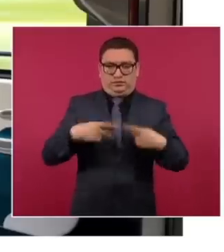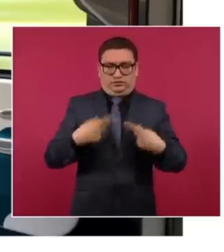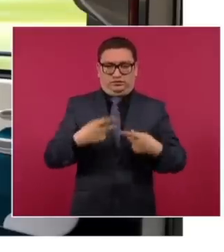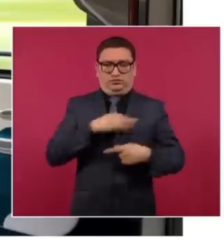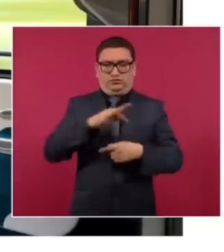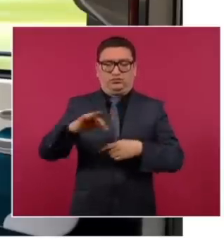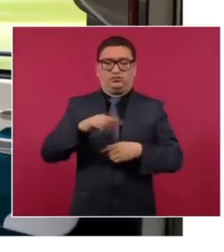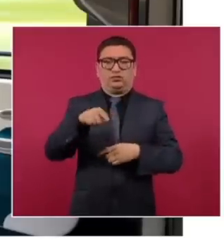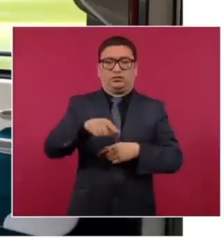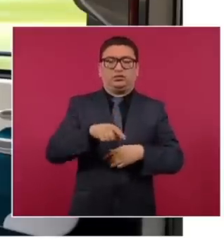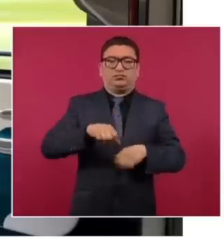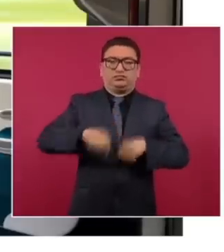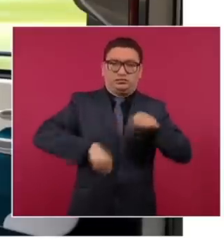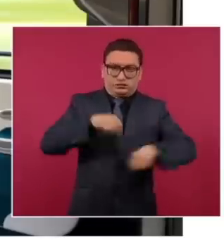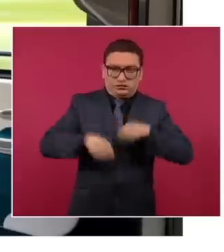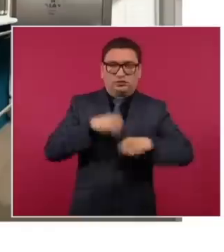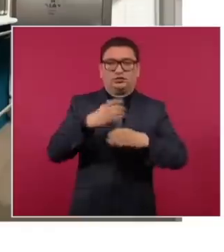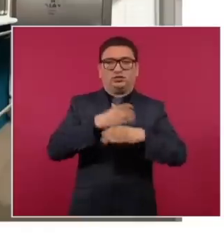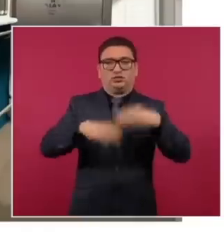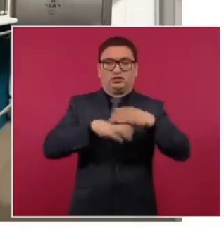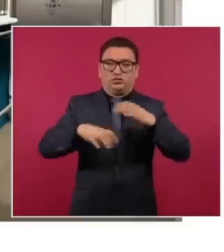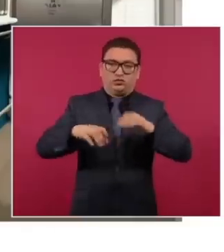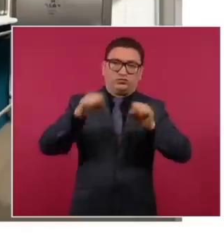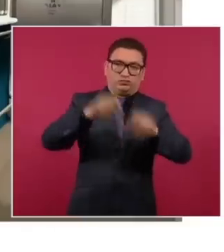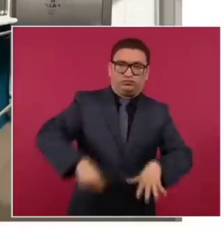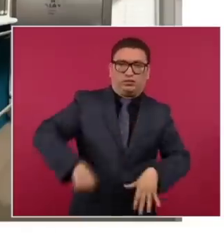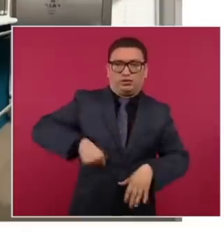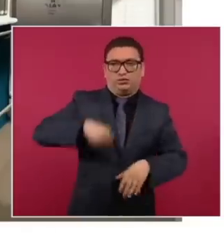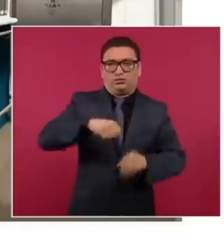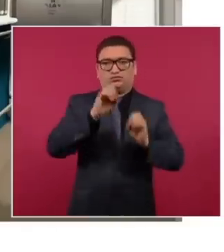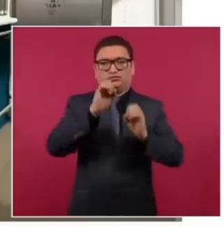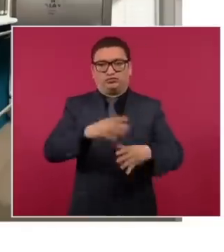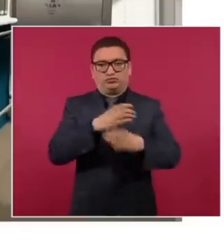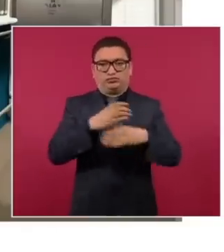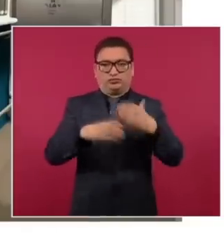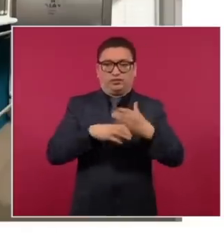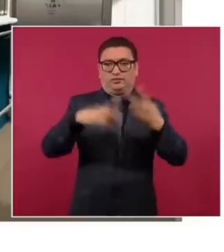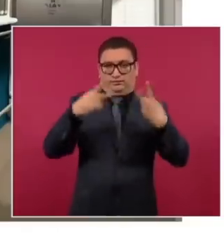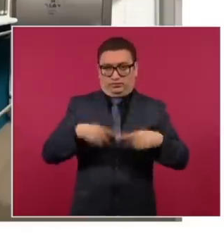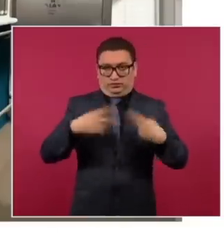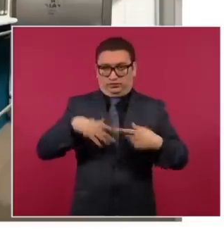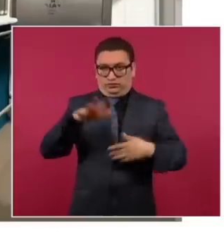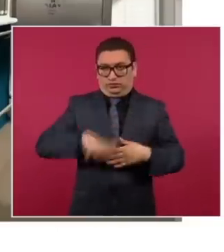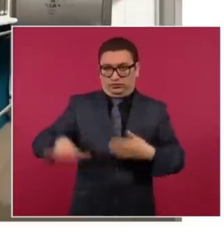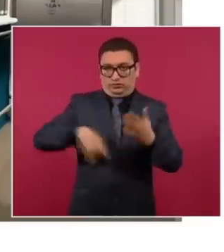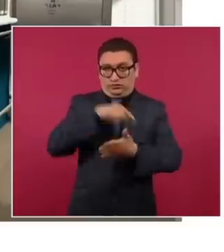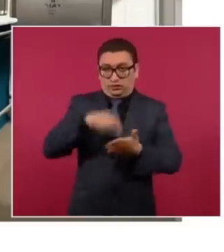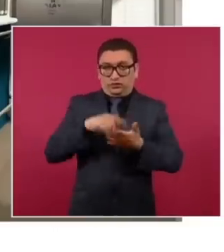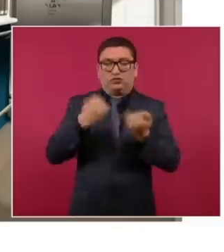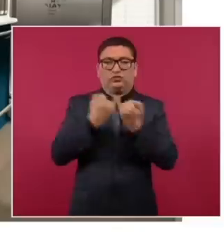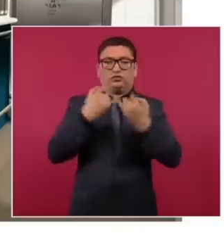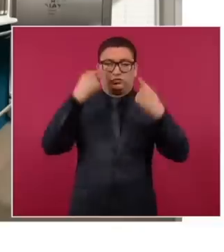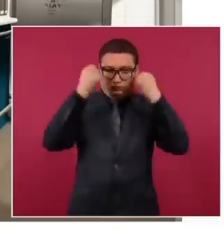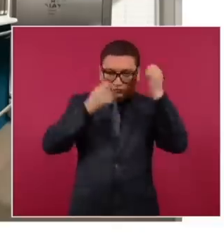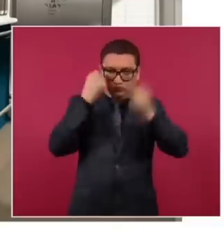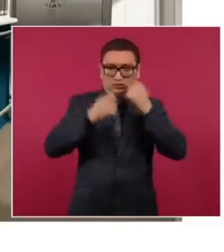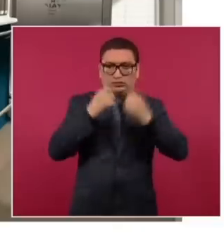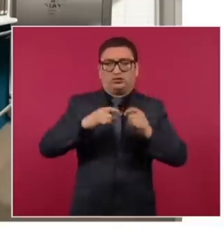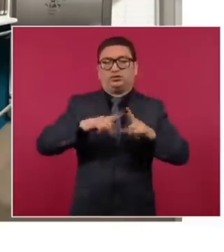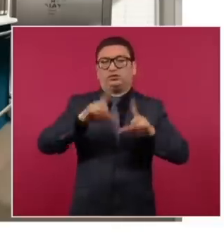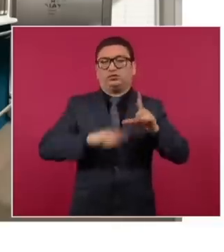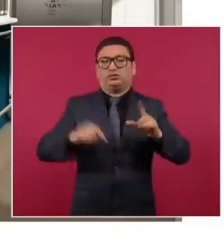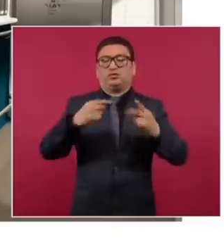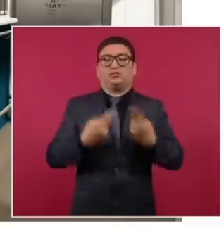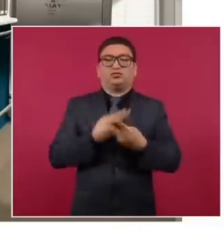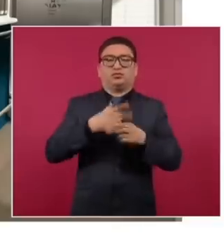poner bicicletas, maletas y facilitar el traslado tanto de las personas locales como de los turistas nacionales e